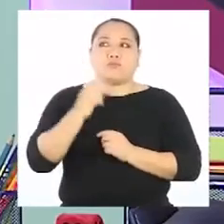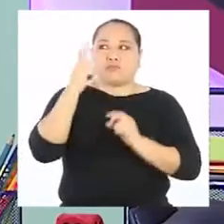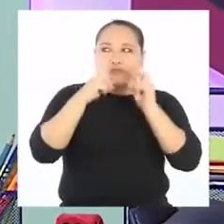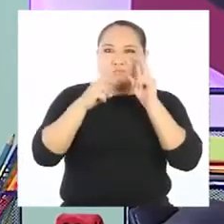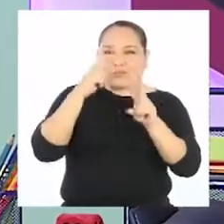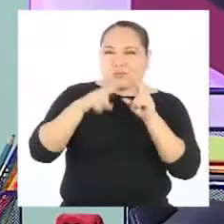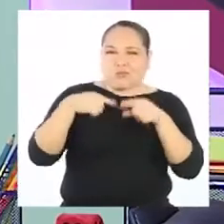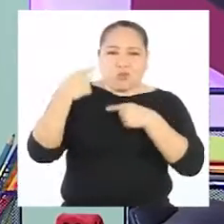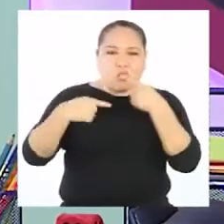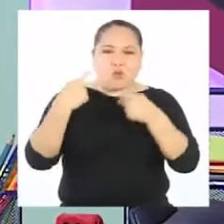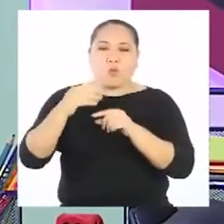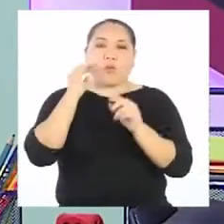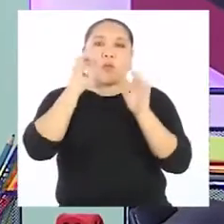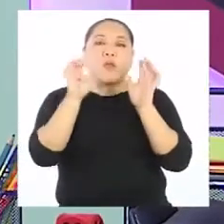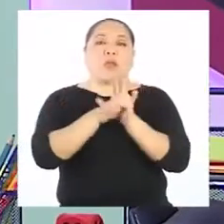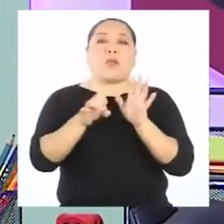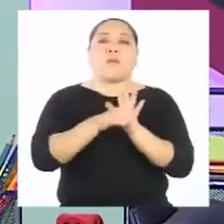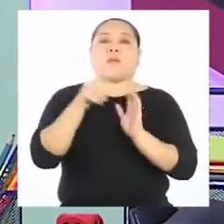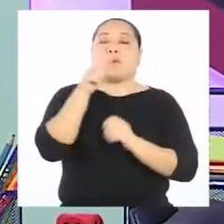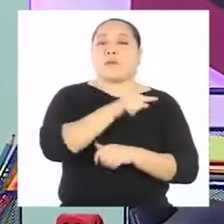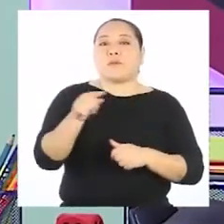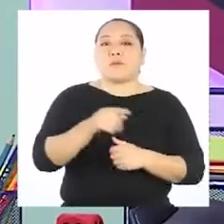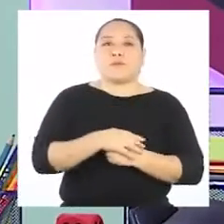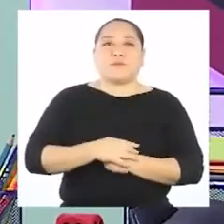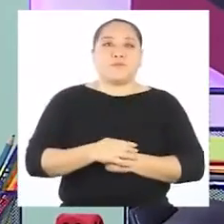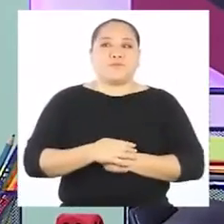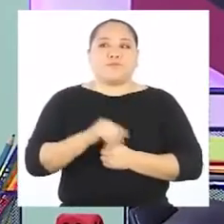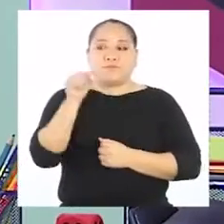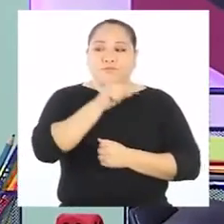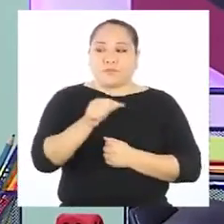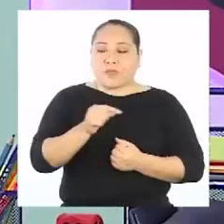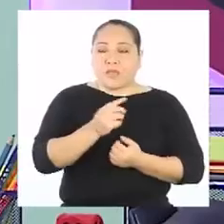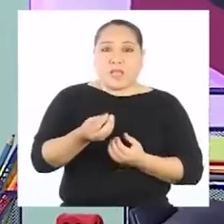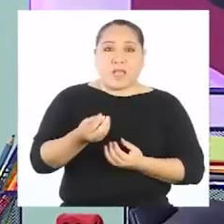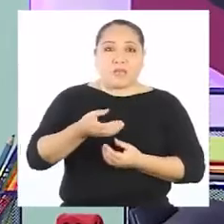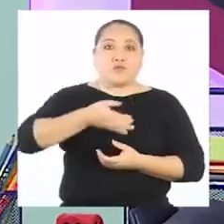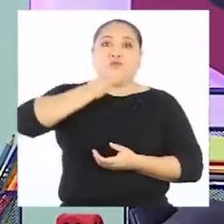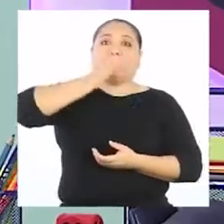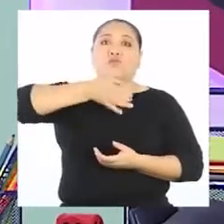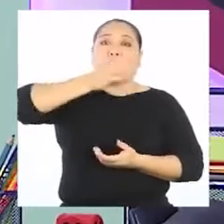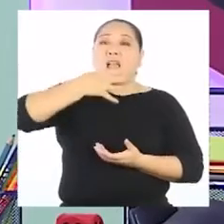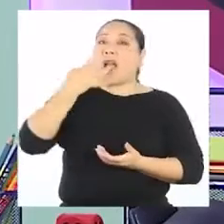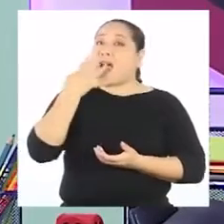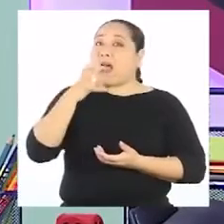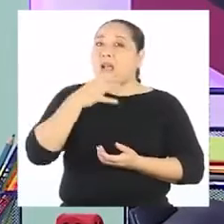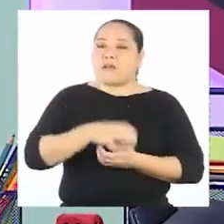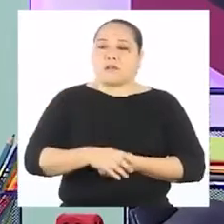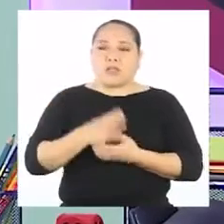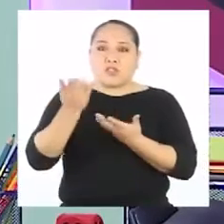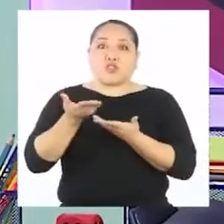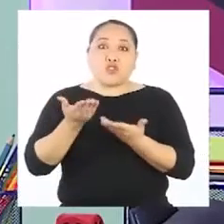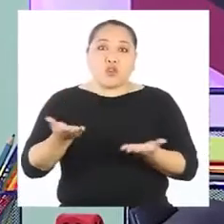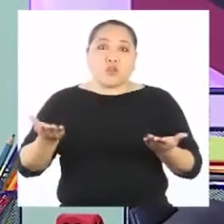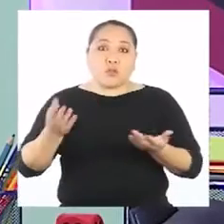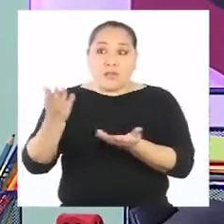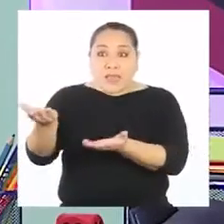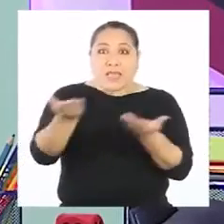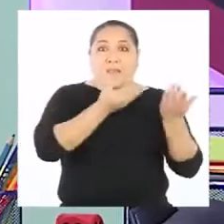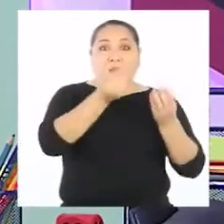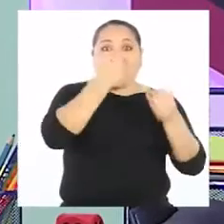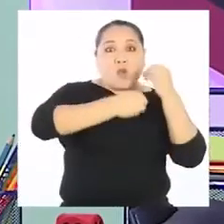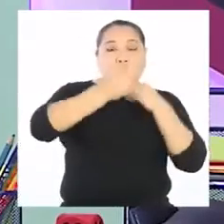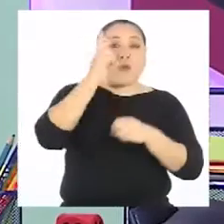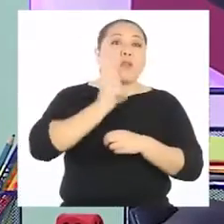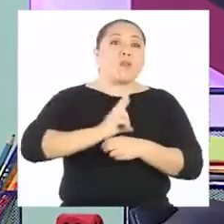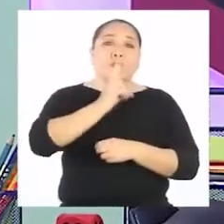muy presente en nuestro día a día. Por ejemplo, en el recipiente de nuestras bebidas calientes, en los envases que pedimos para llevar